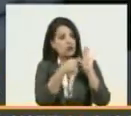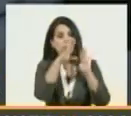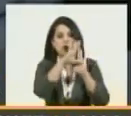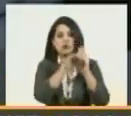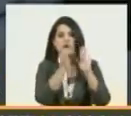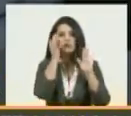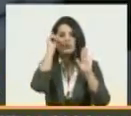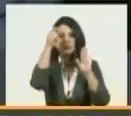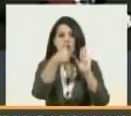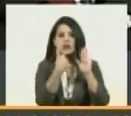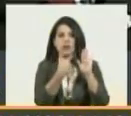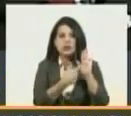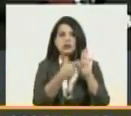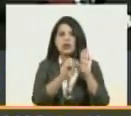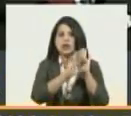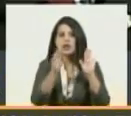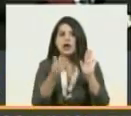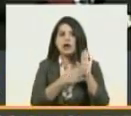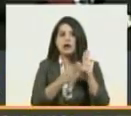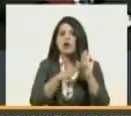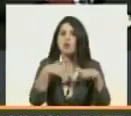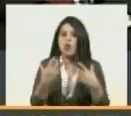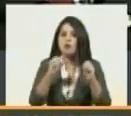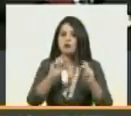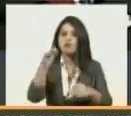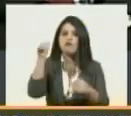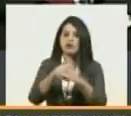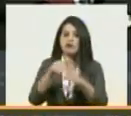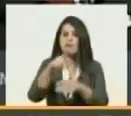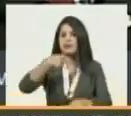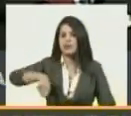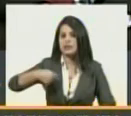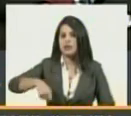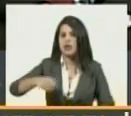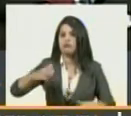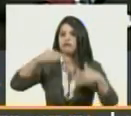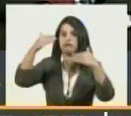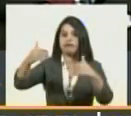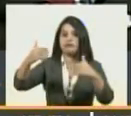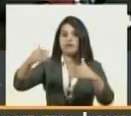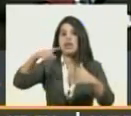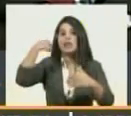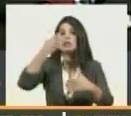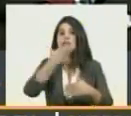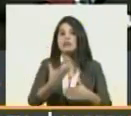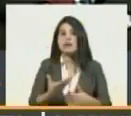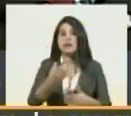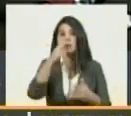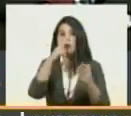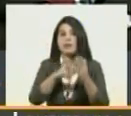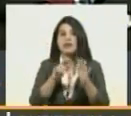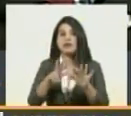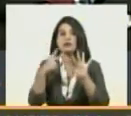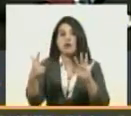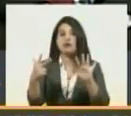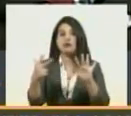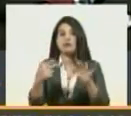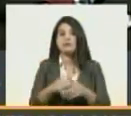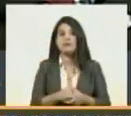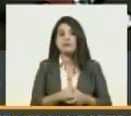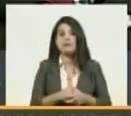la oportunidad que corresponde para las elecciones presidenciales que deben realizarse en diciembre de 2018.